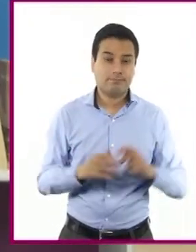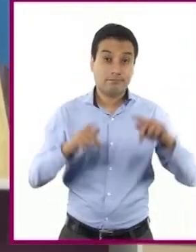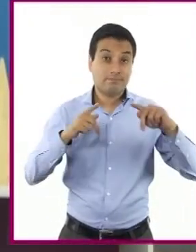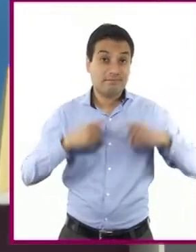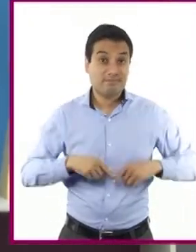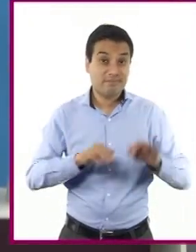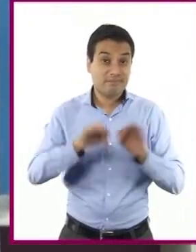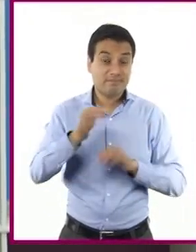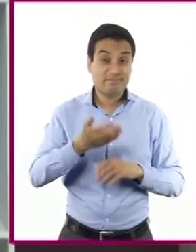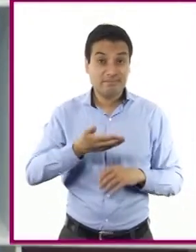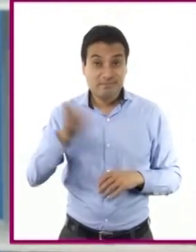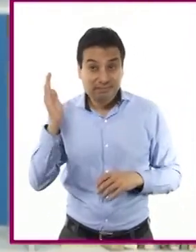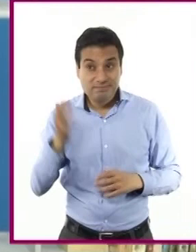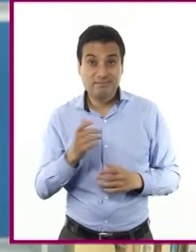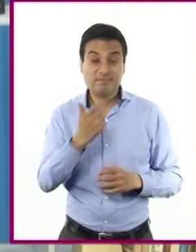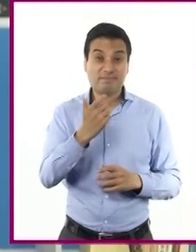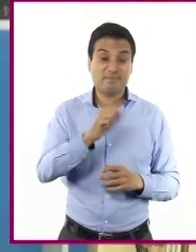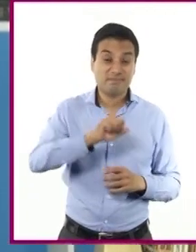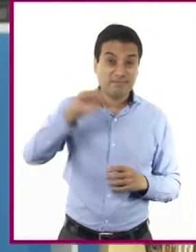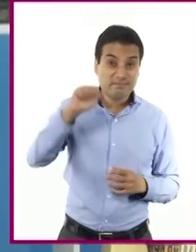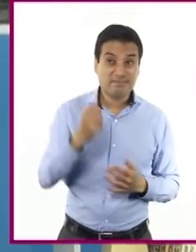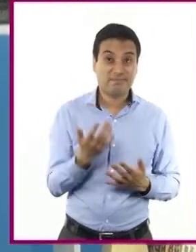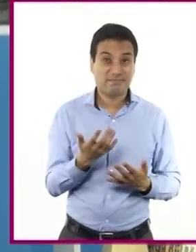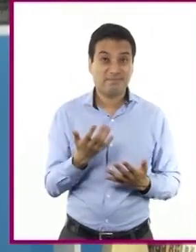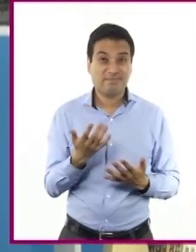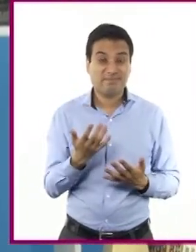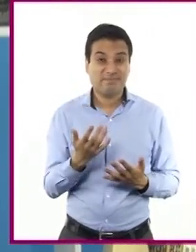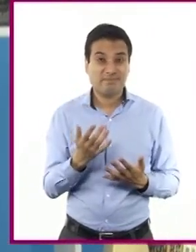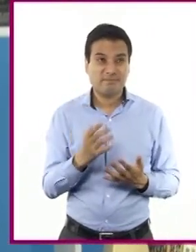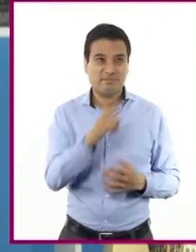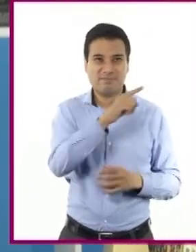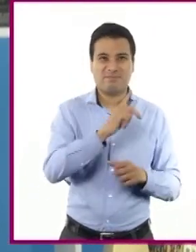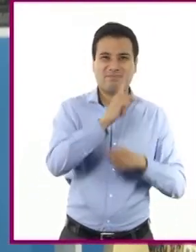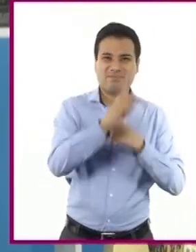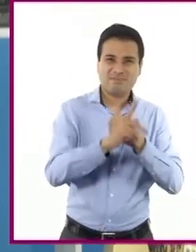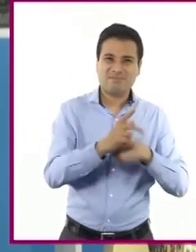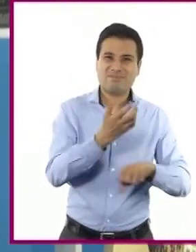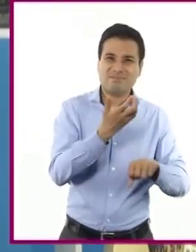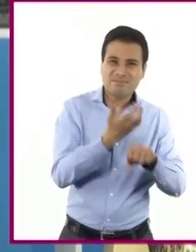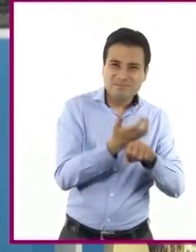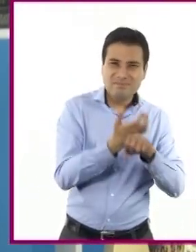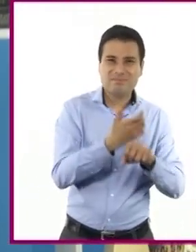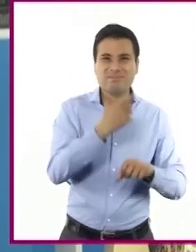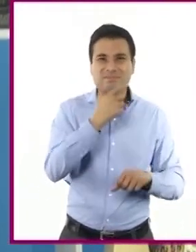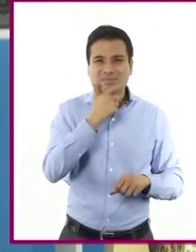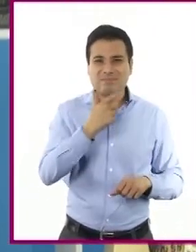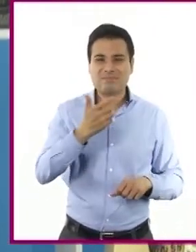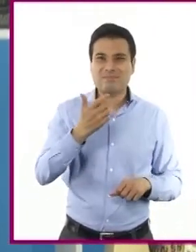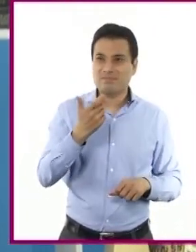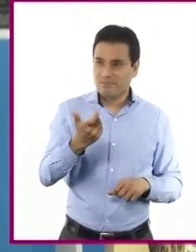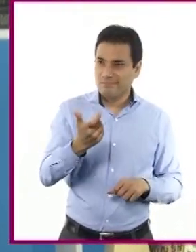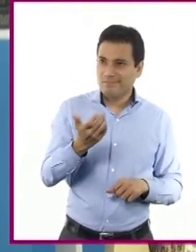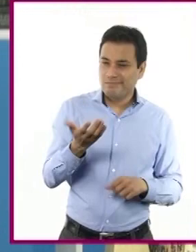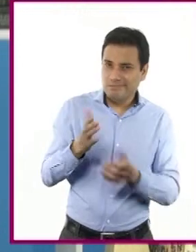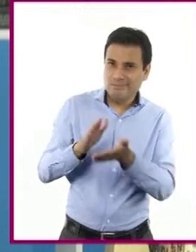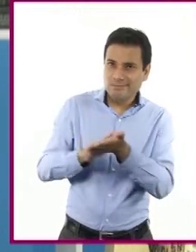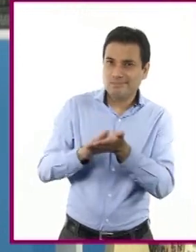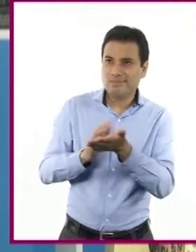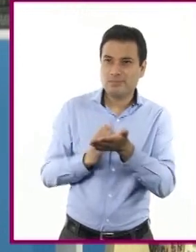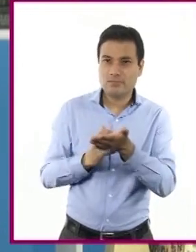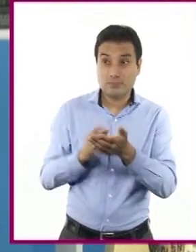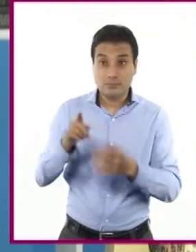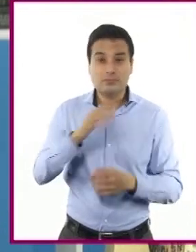la inflación y las excesivas demandas por parte de las naciones ganadoras de la guerra hirieron el sentimiento nacionalista